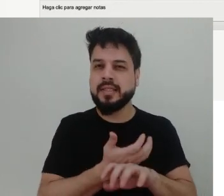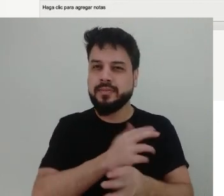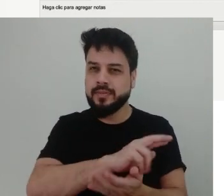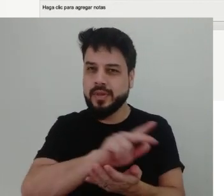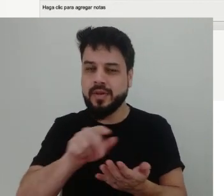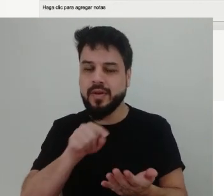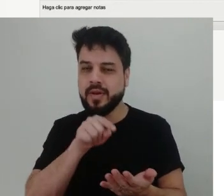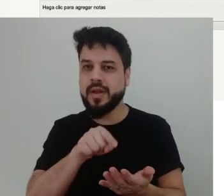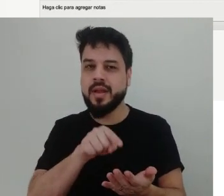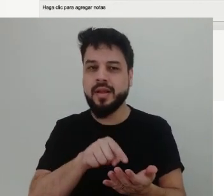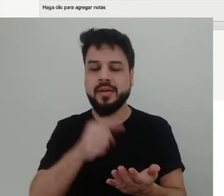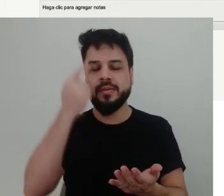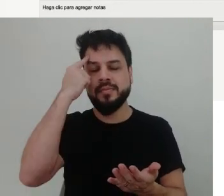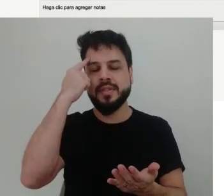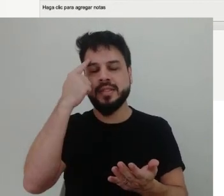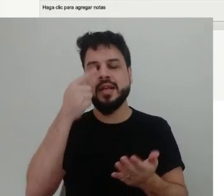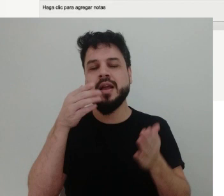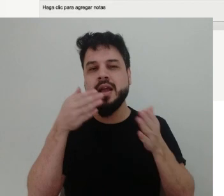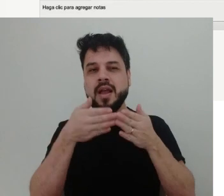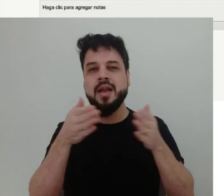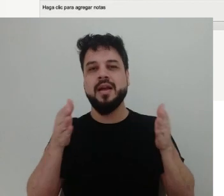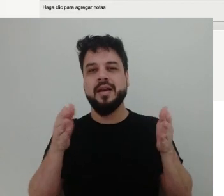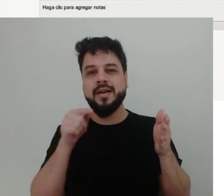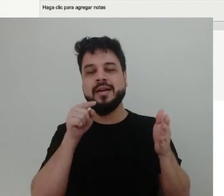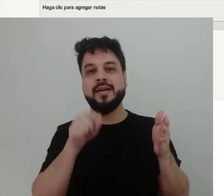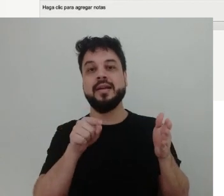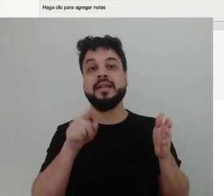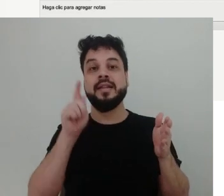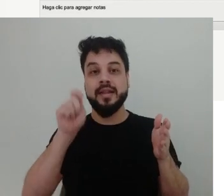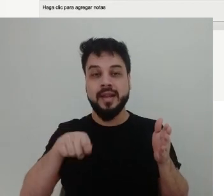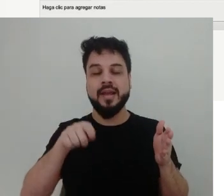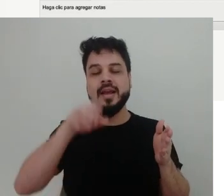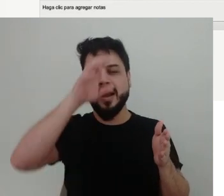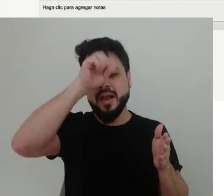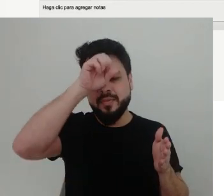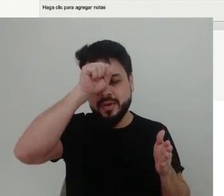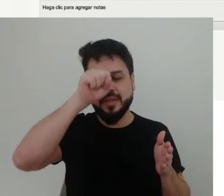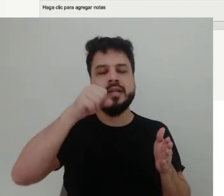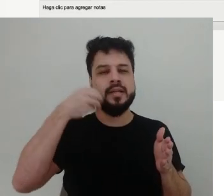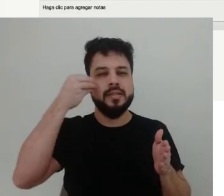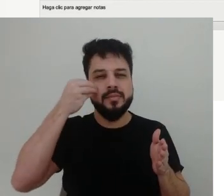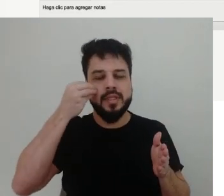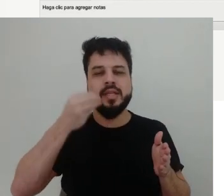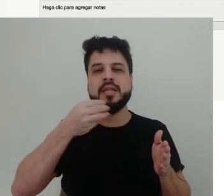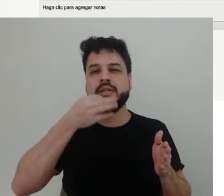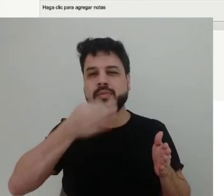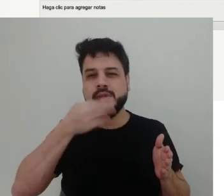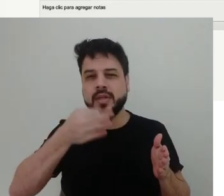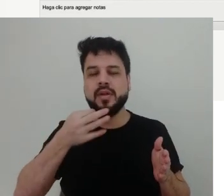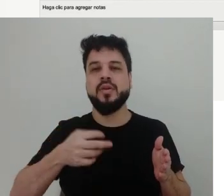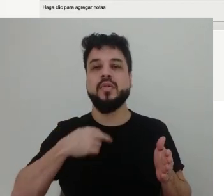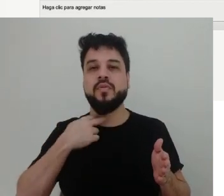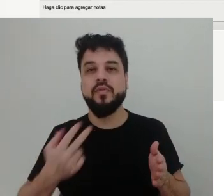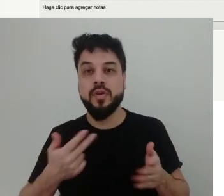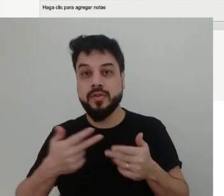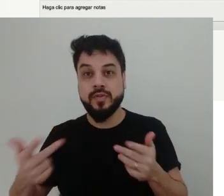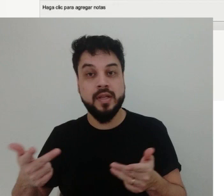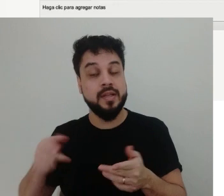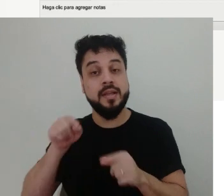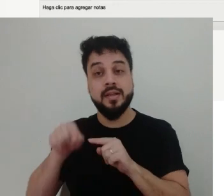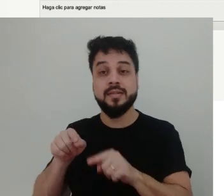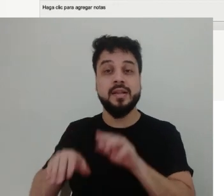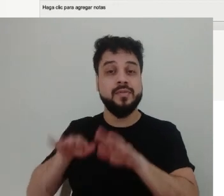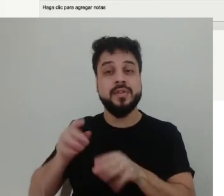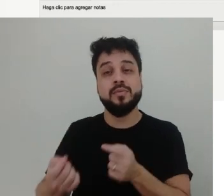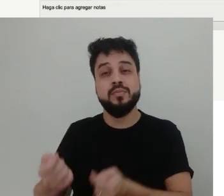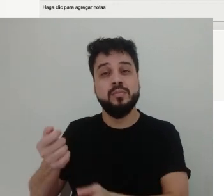principal desafío que advierto desde mi vivencia y trabajo actual es que trabajo en divulgación de ciencia